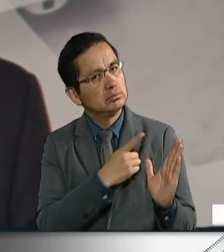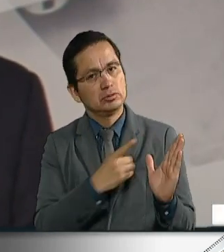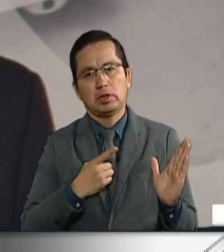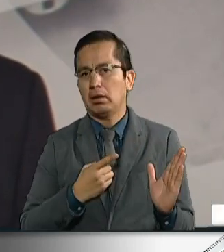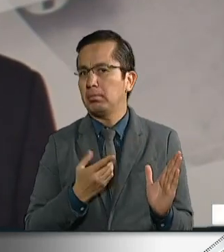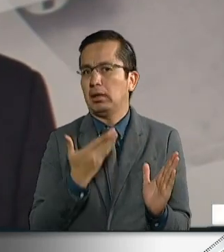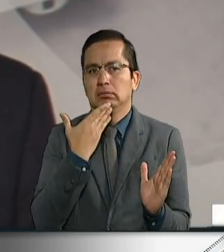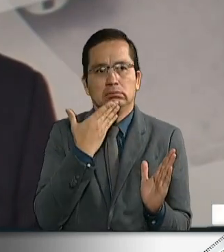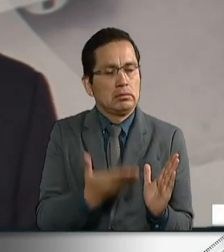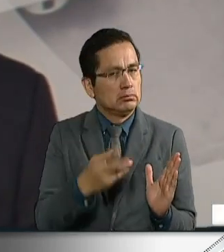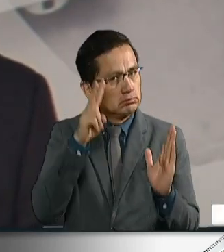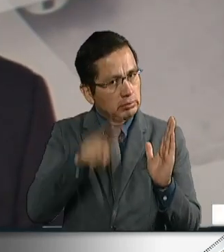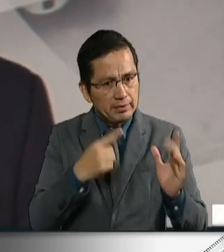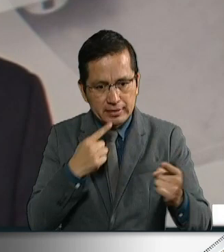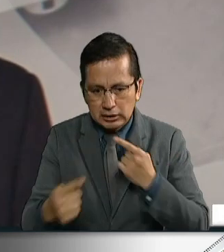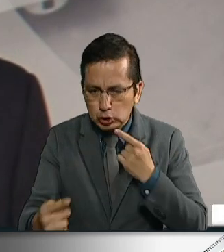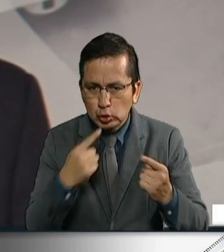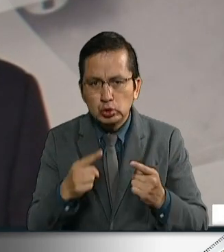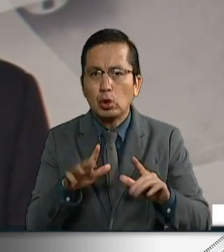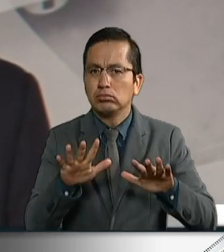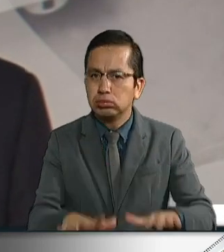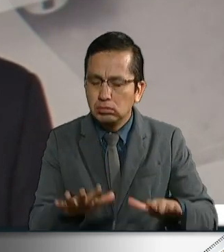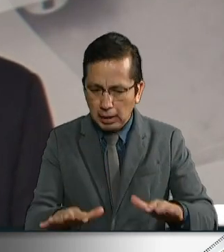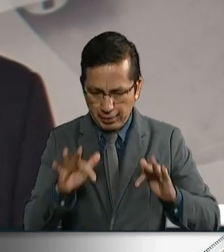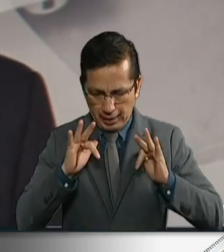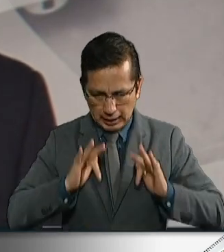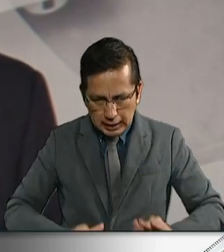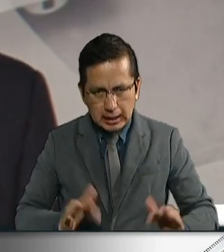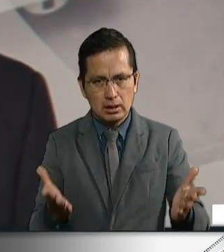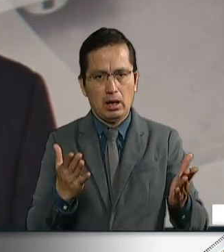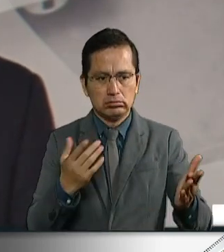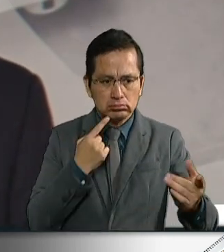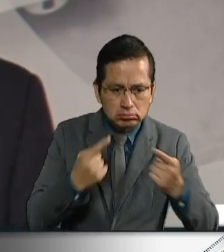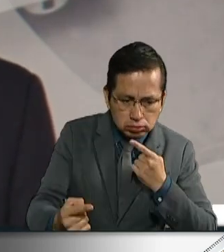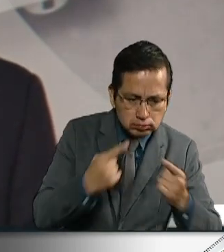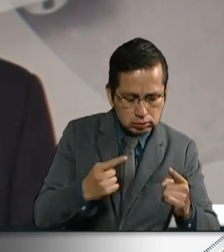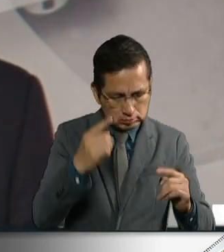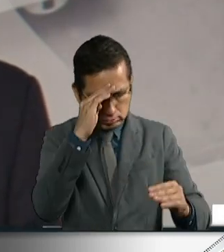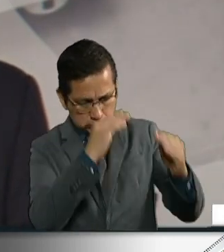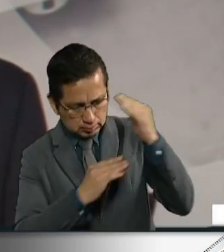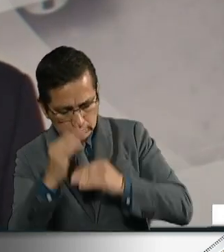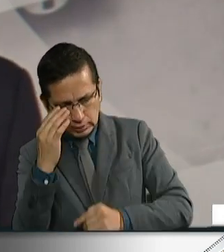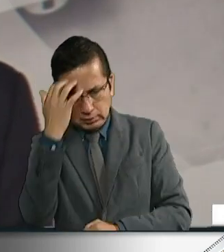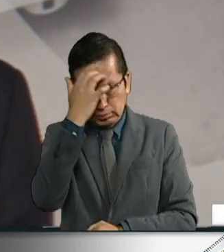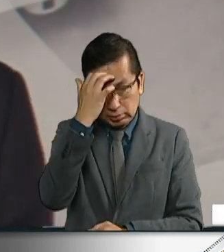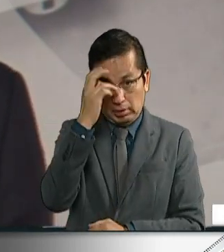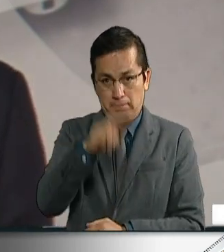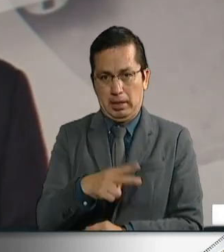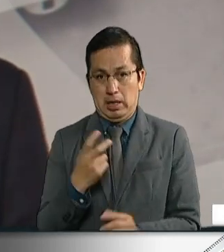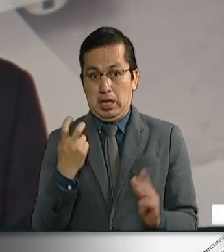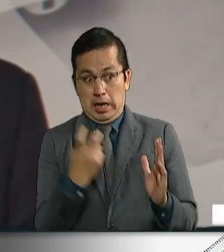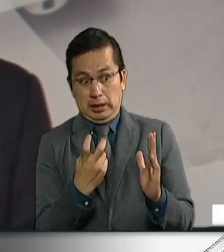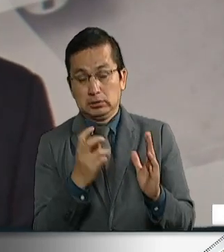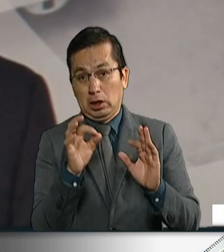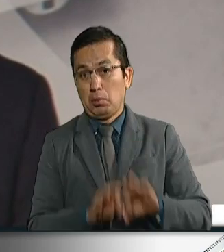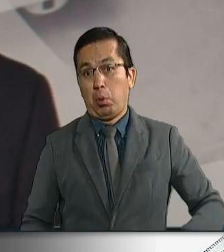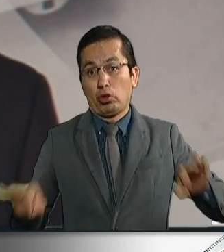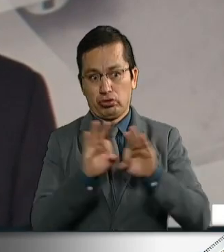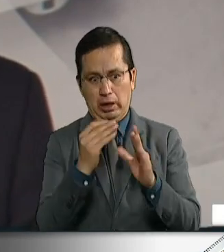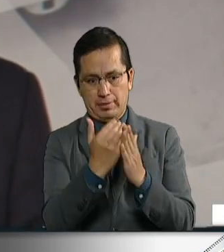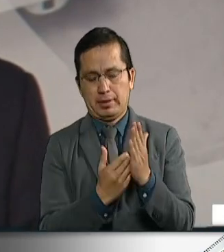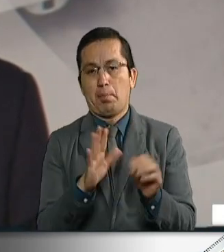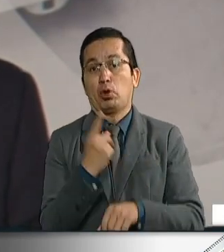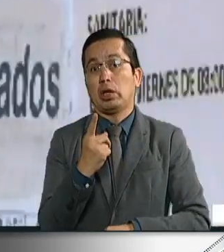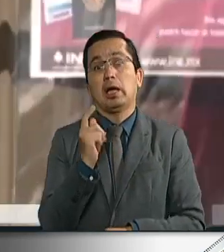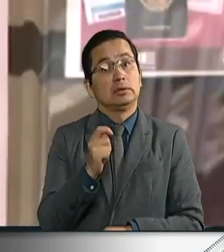ha dicho en esta carta, pausada, reflexiva, y que entienda que lo que está en entredicho es el resguardo de